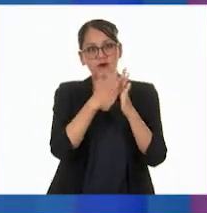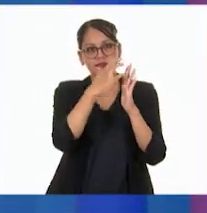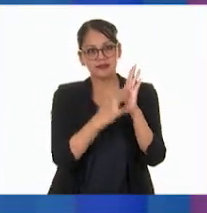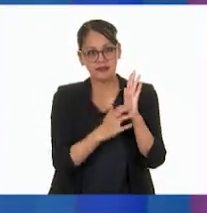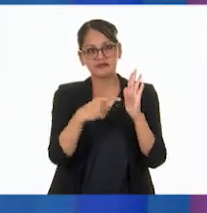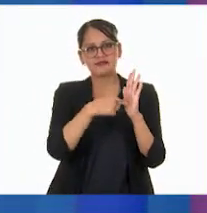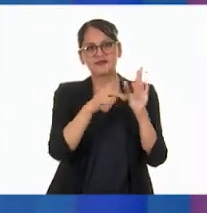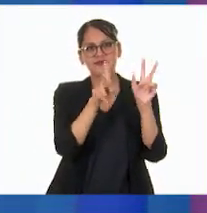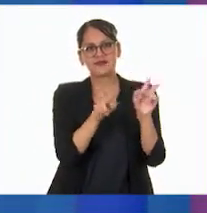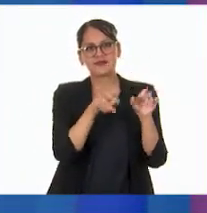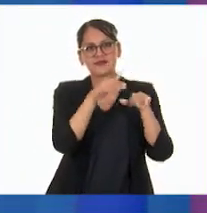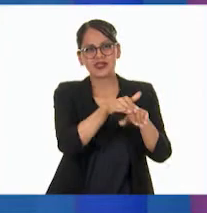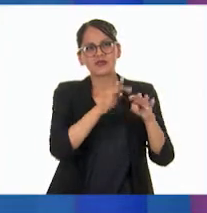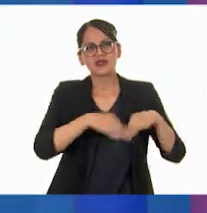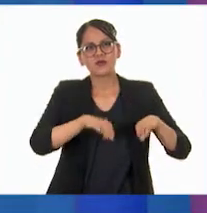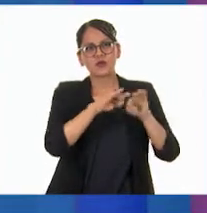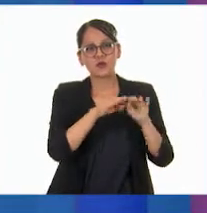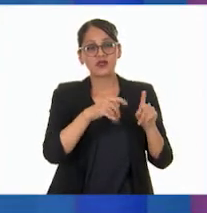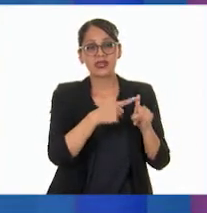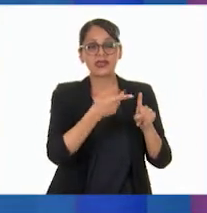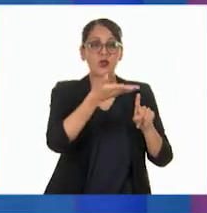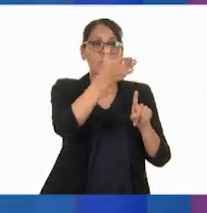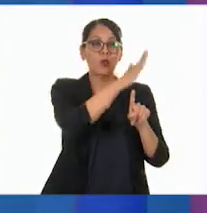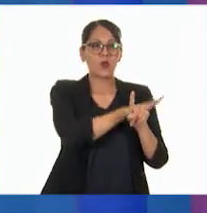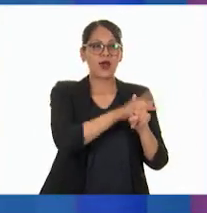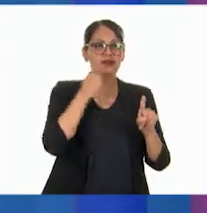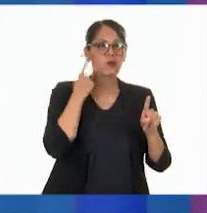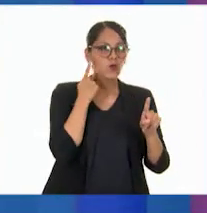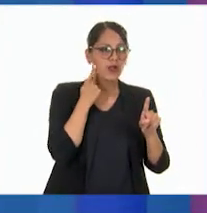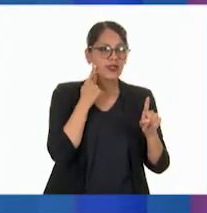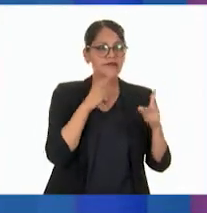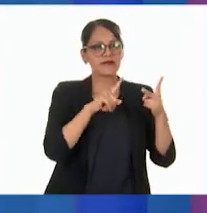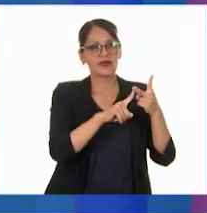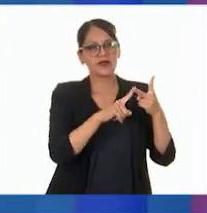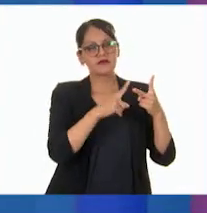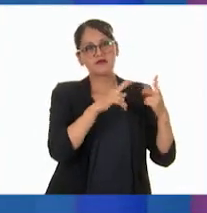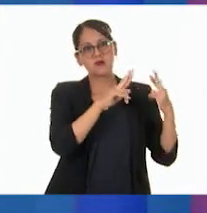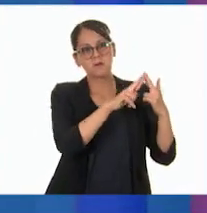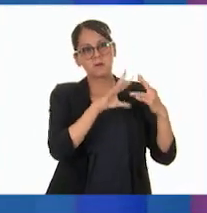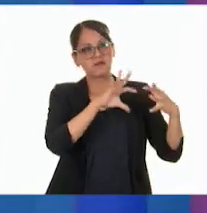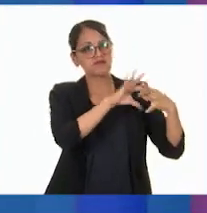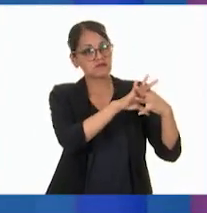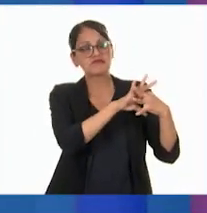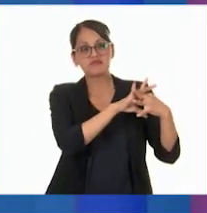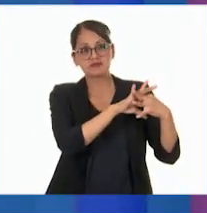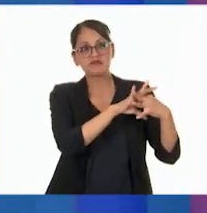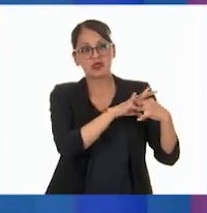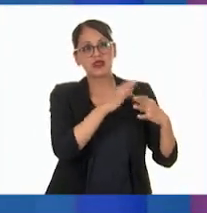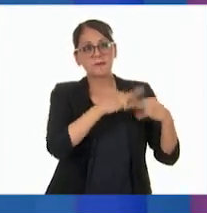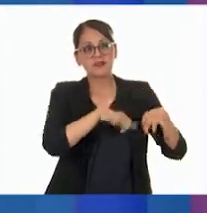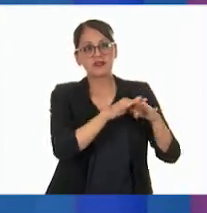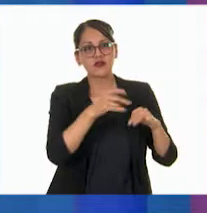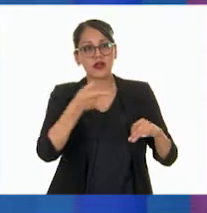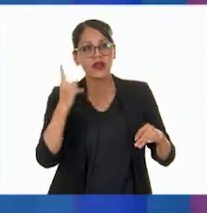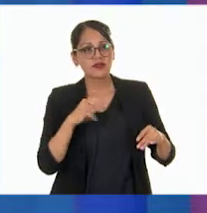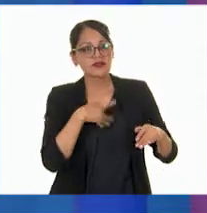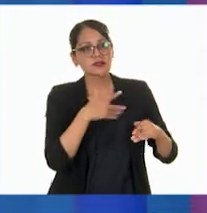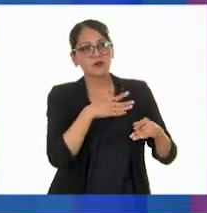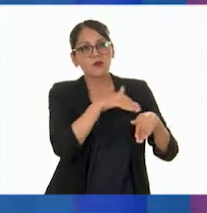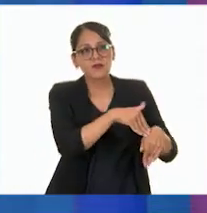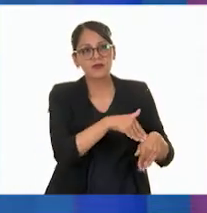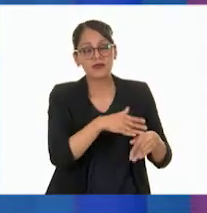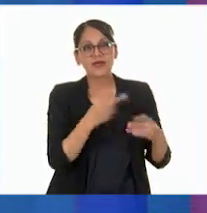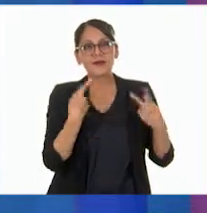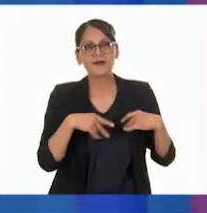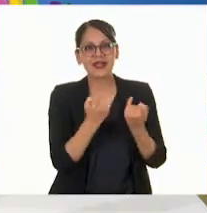que nos hablaba también de la importancia de la Iglesia en la política y en la vida cotidiana de las personas y cómo influyó